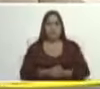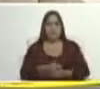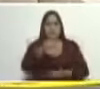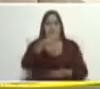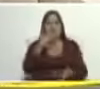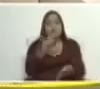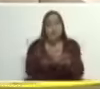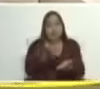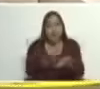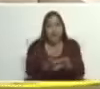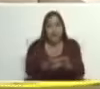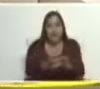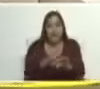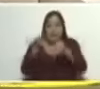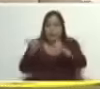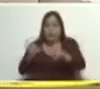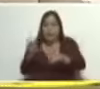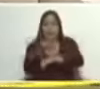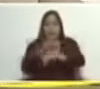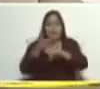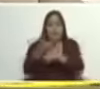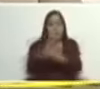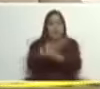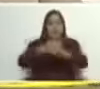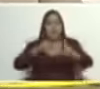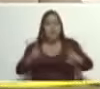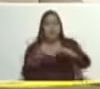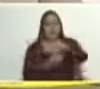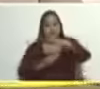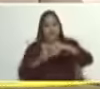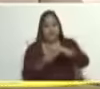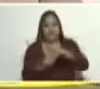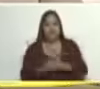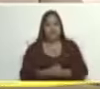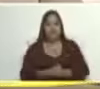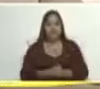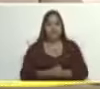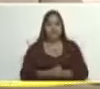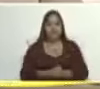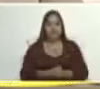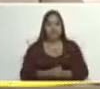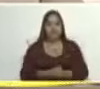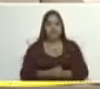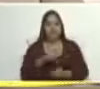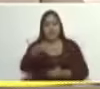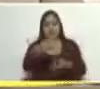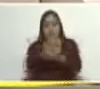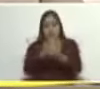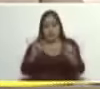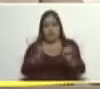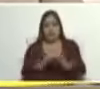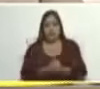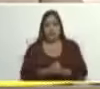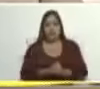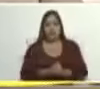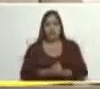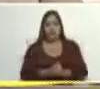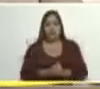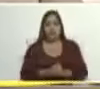Pues bien, estas son las propuestas básicas de la democracia y de la independencia.